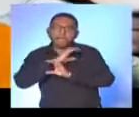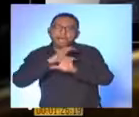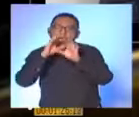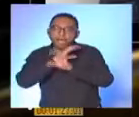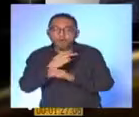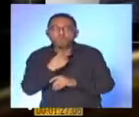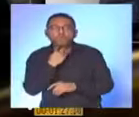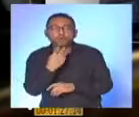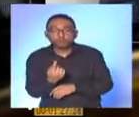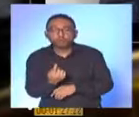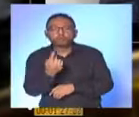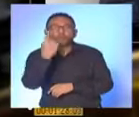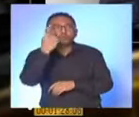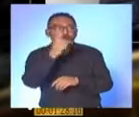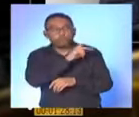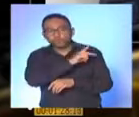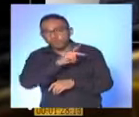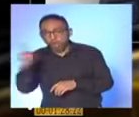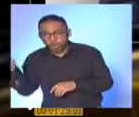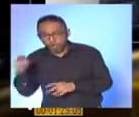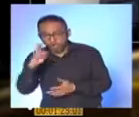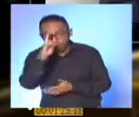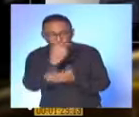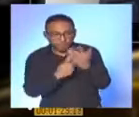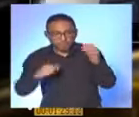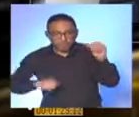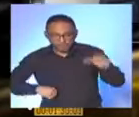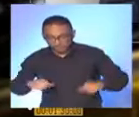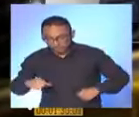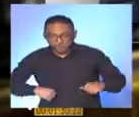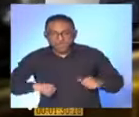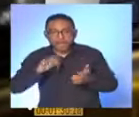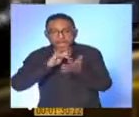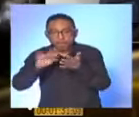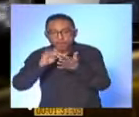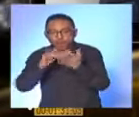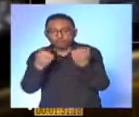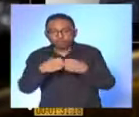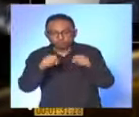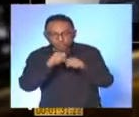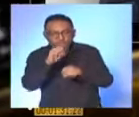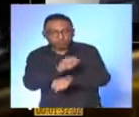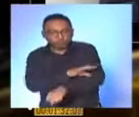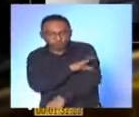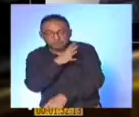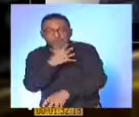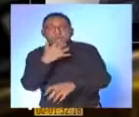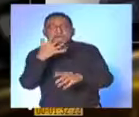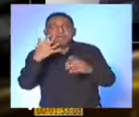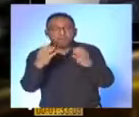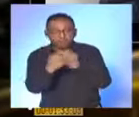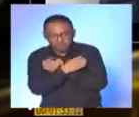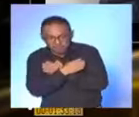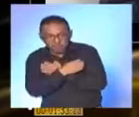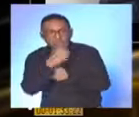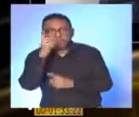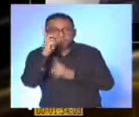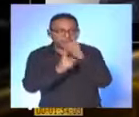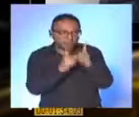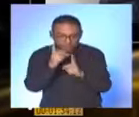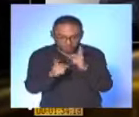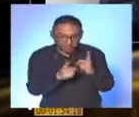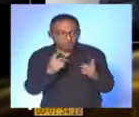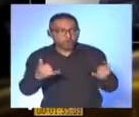voz. Un programa de actividades de apoyo socioemocional, educativo, deportivo, desde las casas de